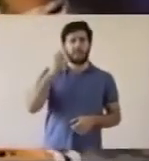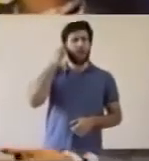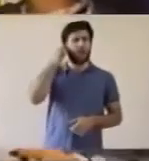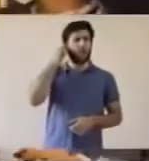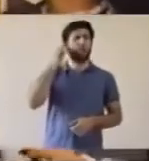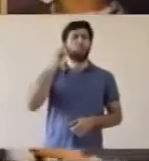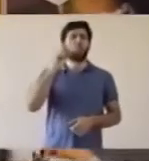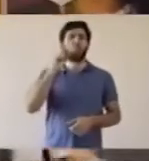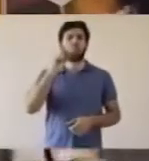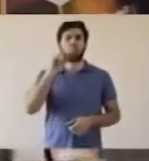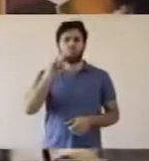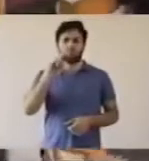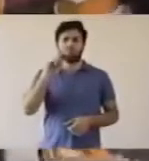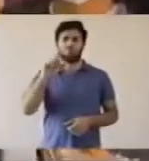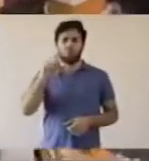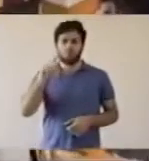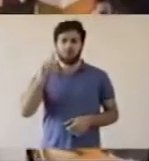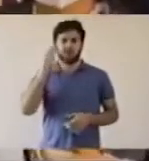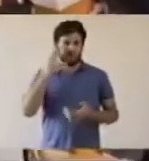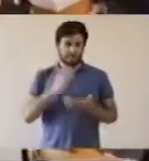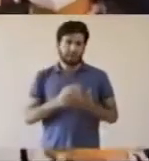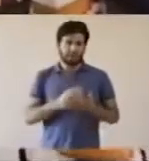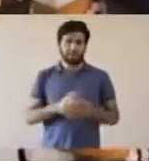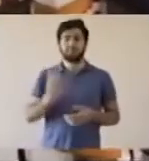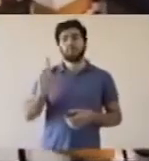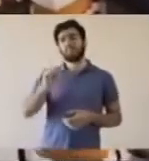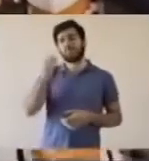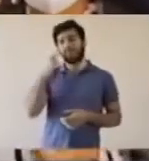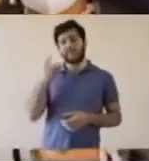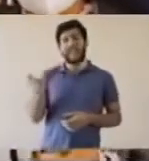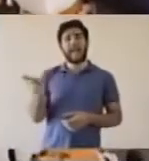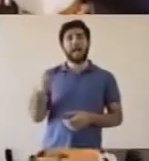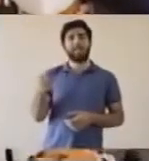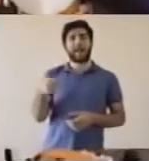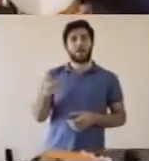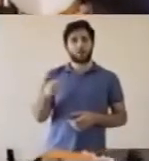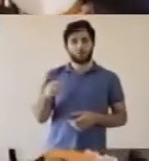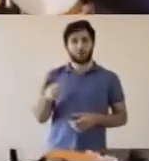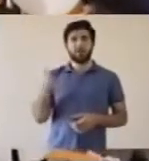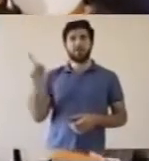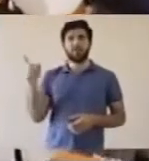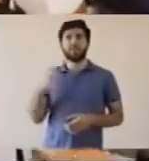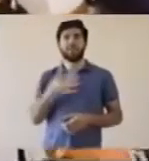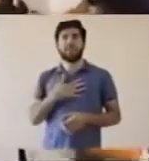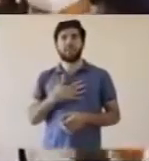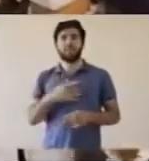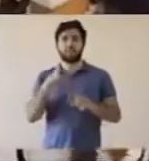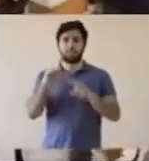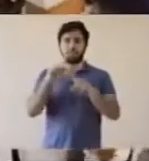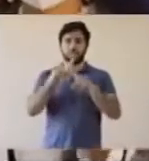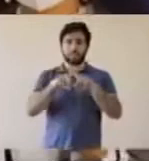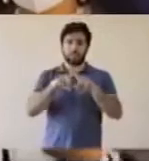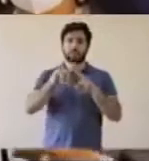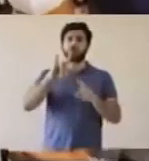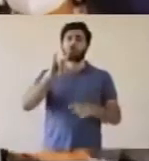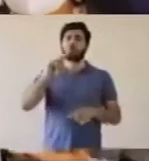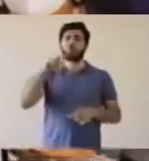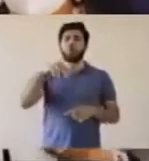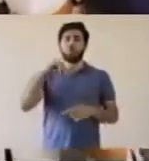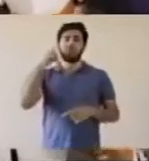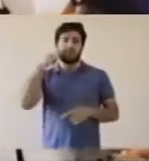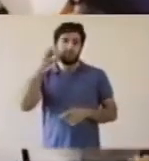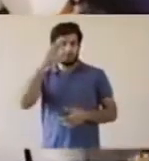acá tenemos un camarón, que su nombre es Shuni. Otra vez,